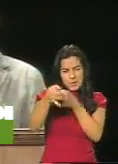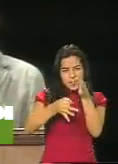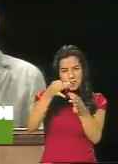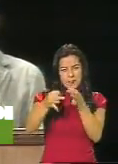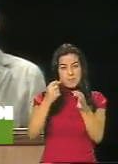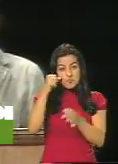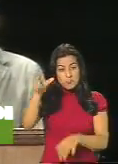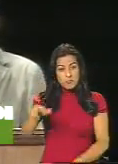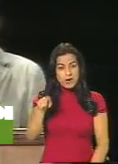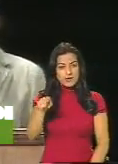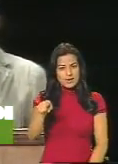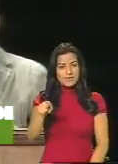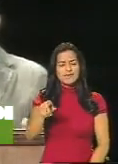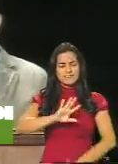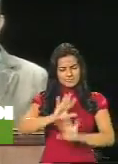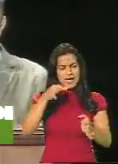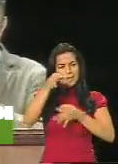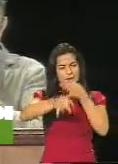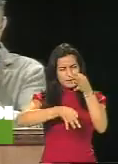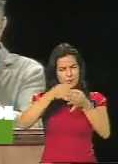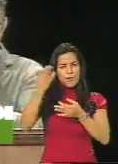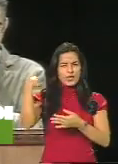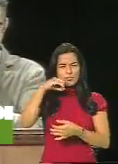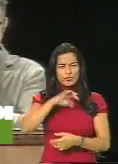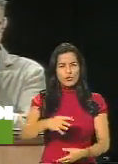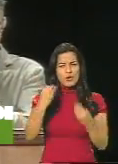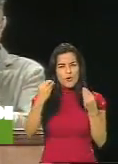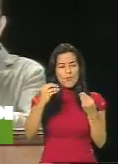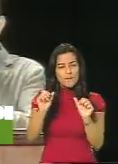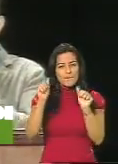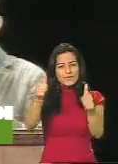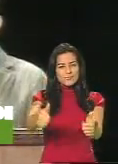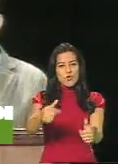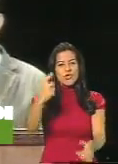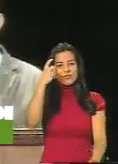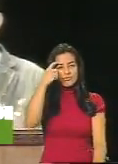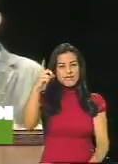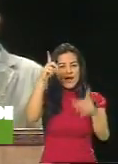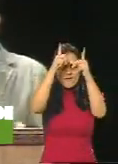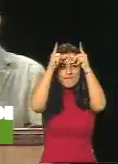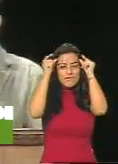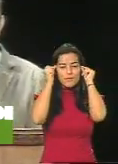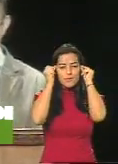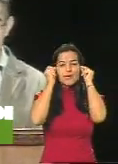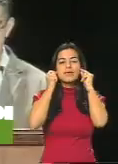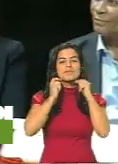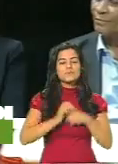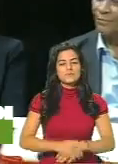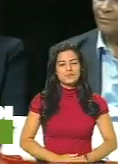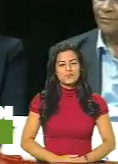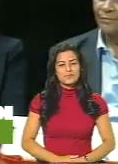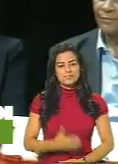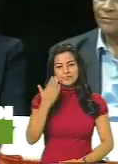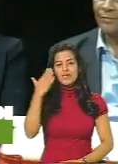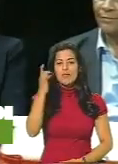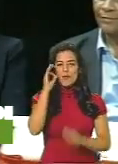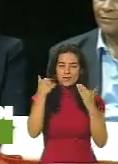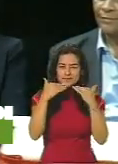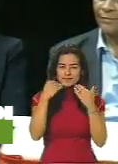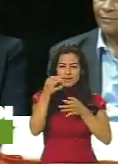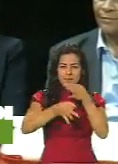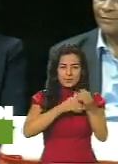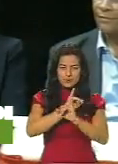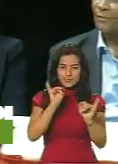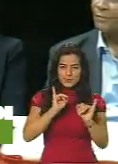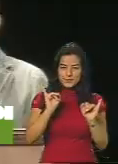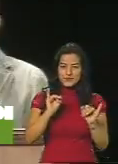palabras, explicó el origen del día de la enfermería, de la enfermera, del enfermero. Ahora ya también nos